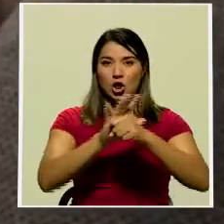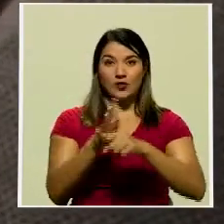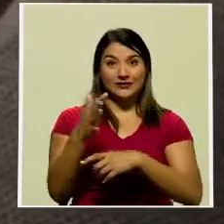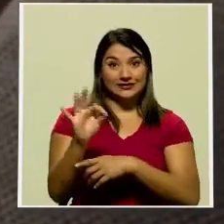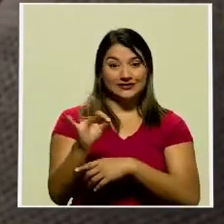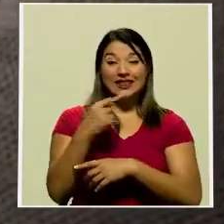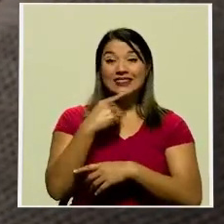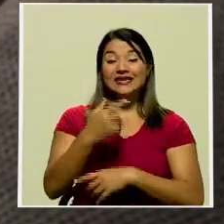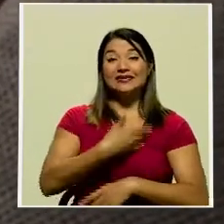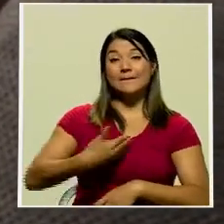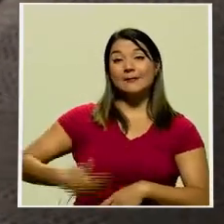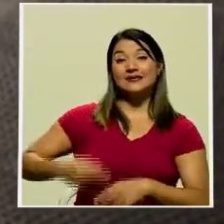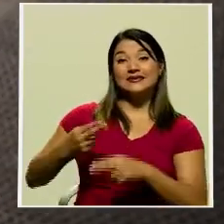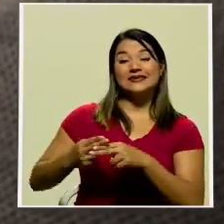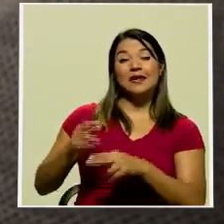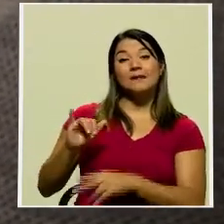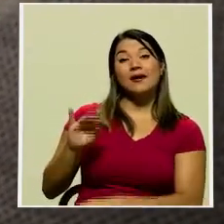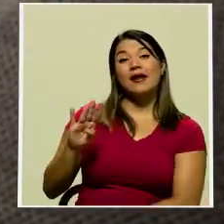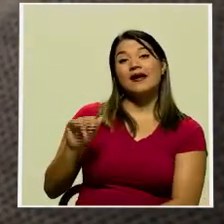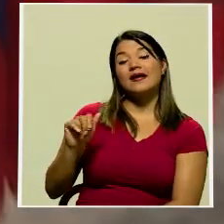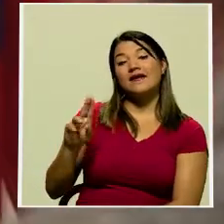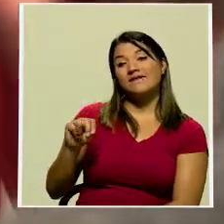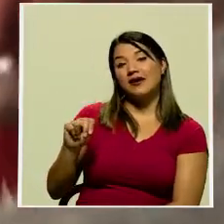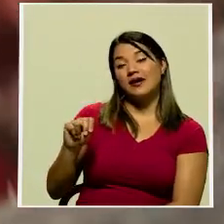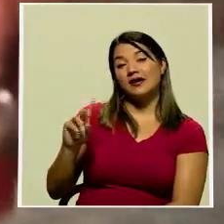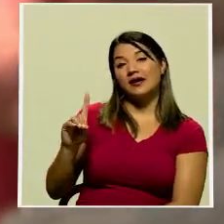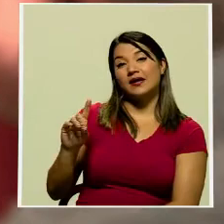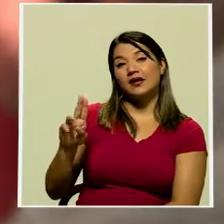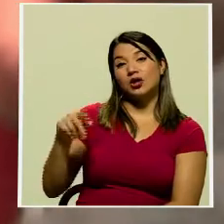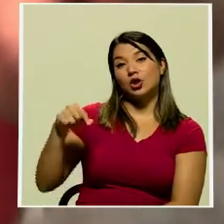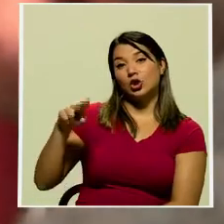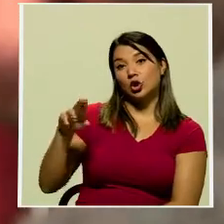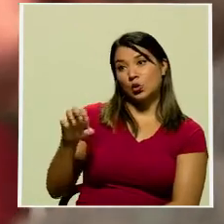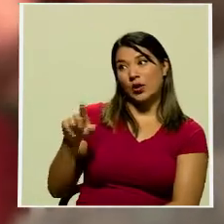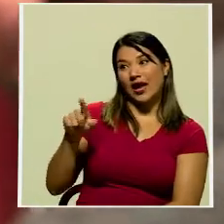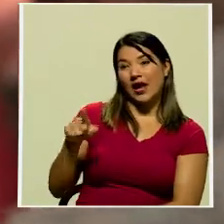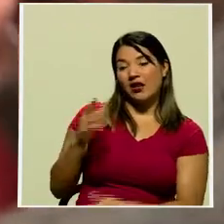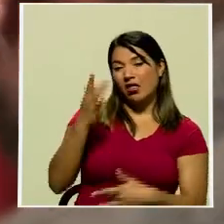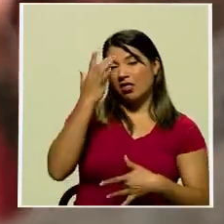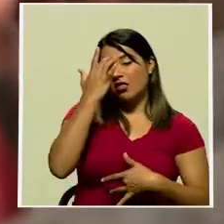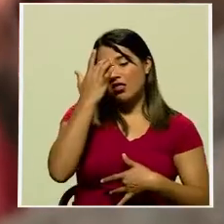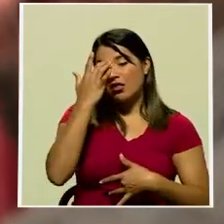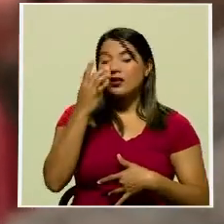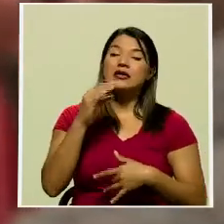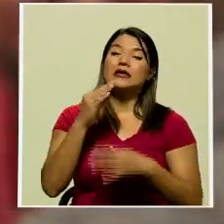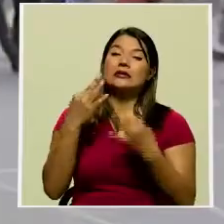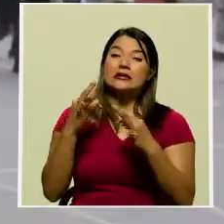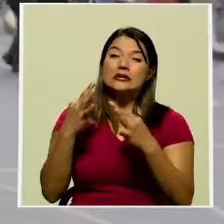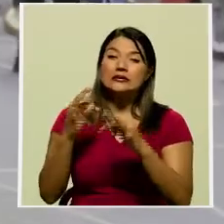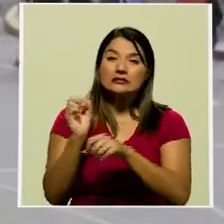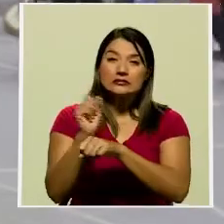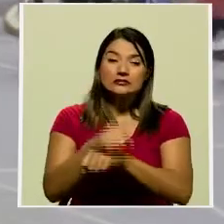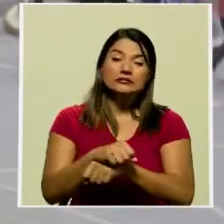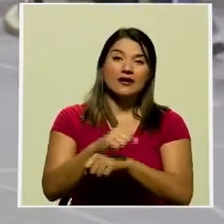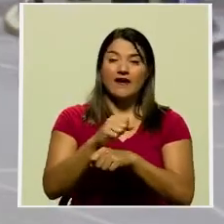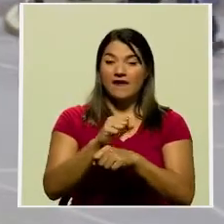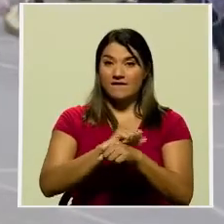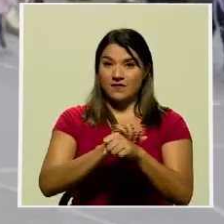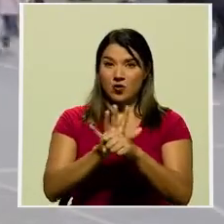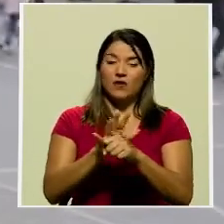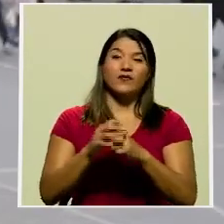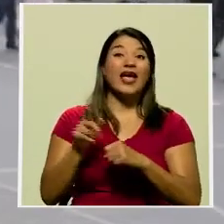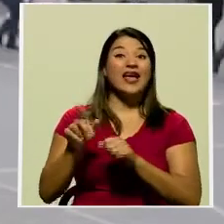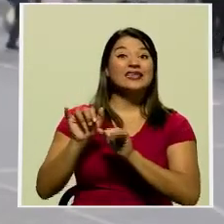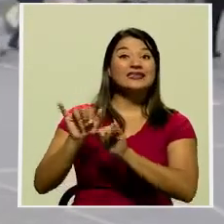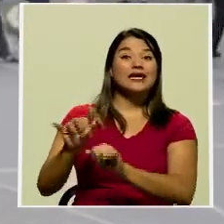presidente Iván Duque, Carlos Holmes Trujillo sufrió complicaciones en su salud mientras batallaba con la enfermedad. Estaba hospitalizado